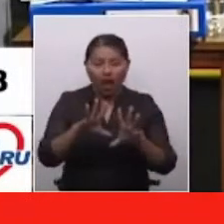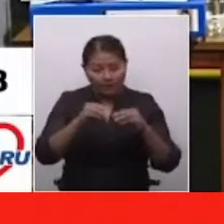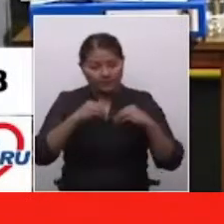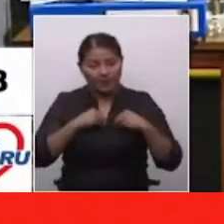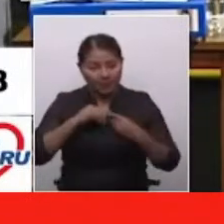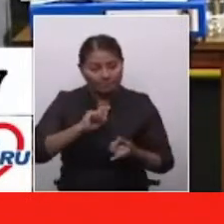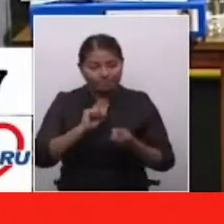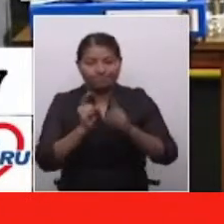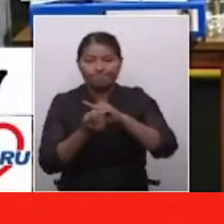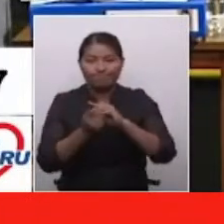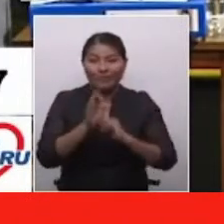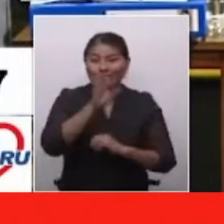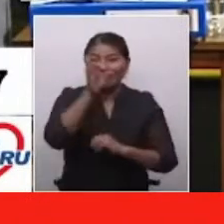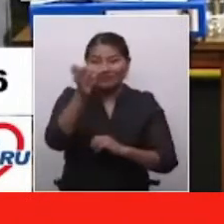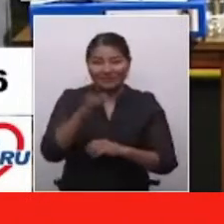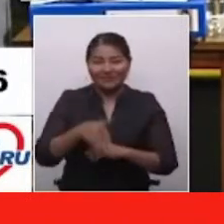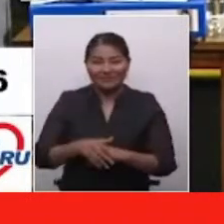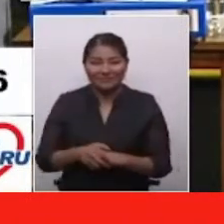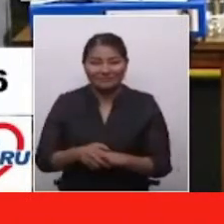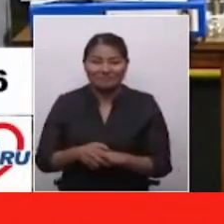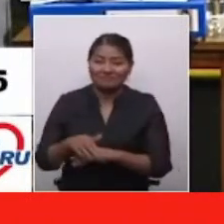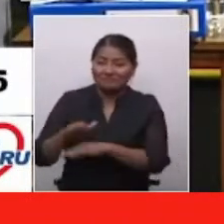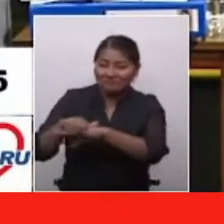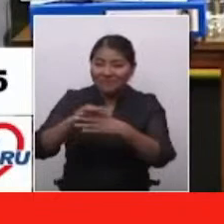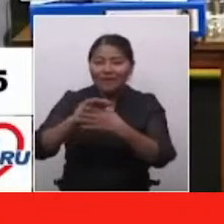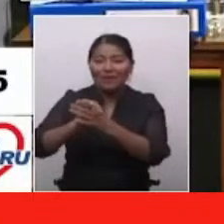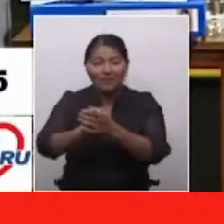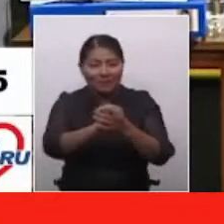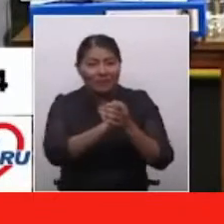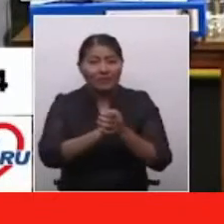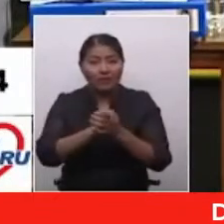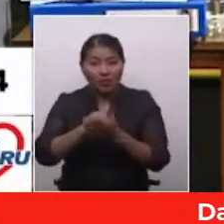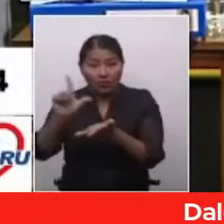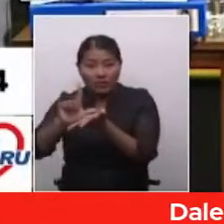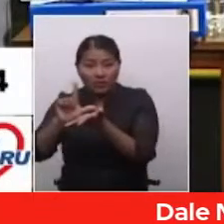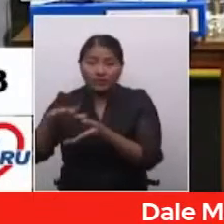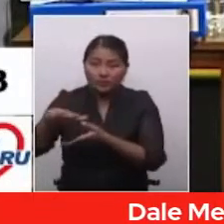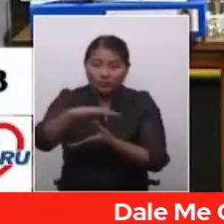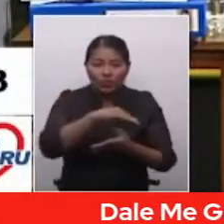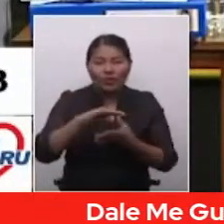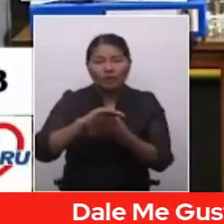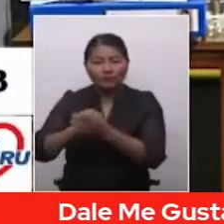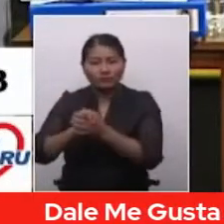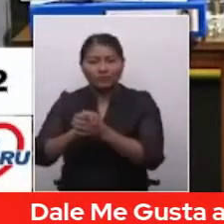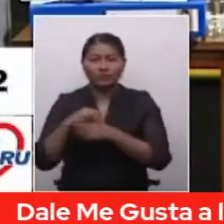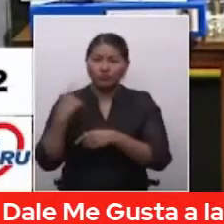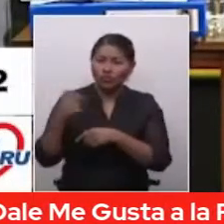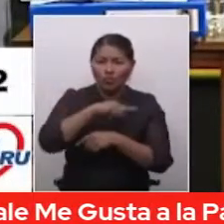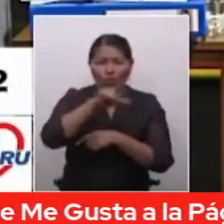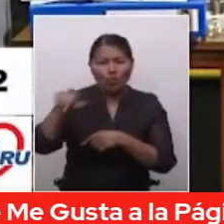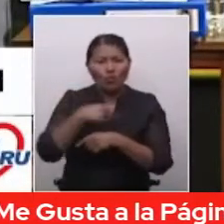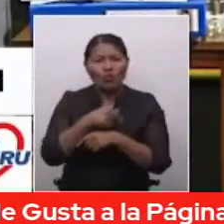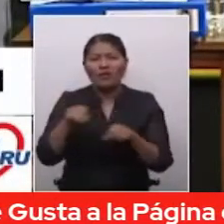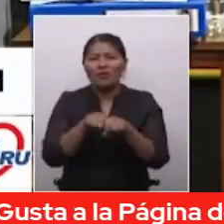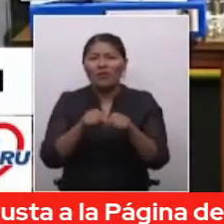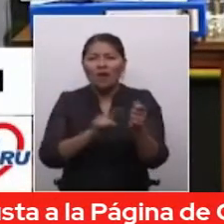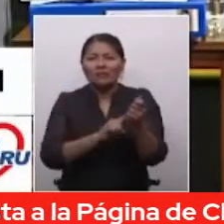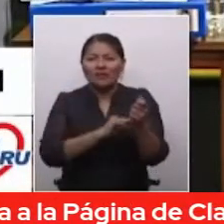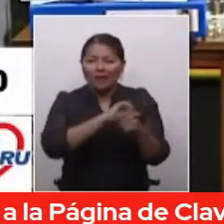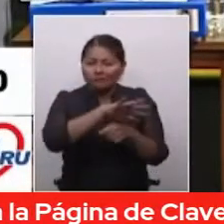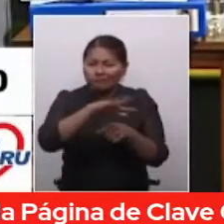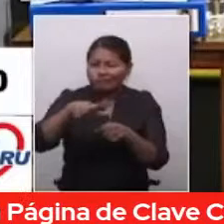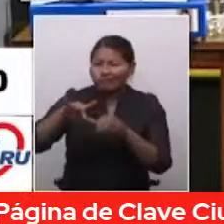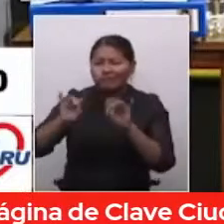futuro. Queridos amigos de Lima, somos la ciudad de todas las sangres.